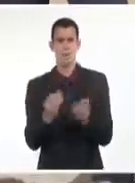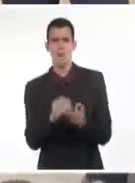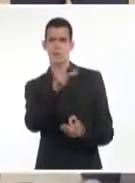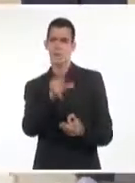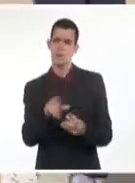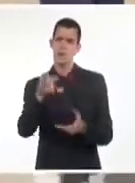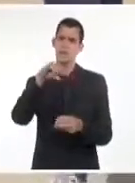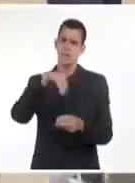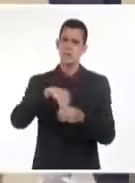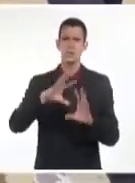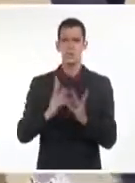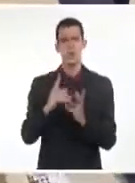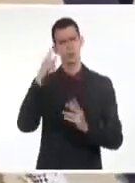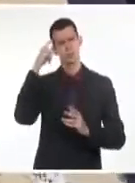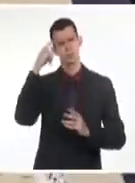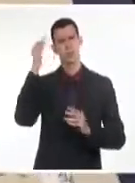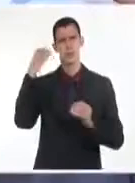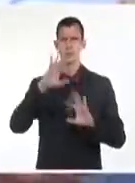tranquilidad.